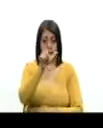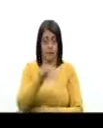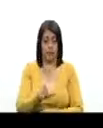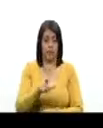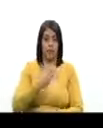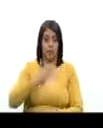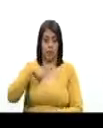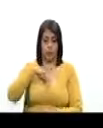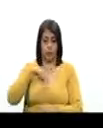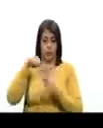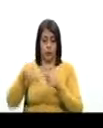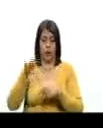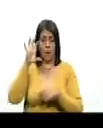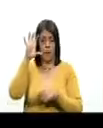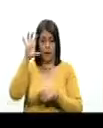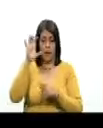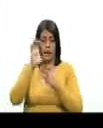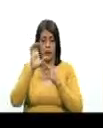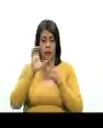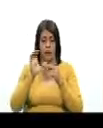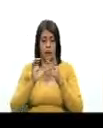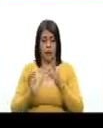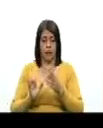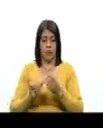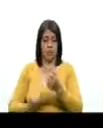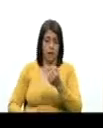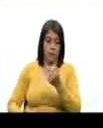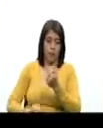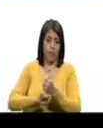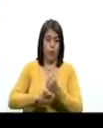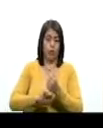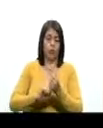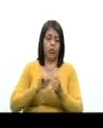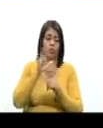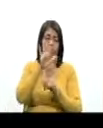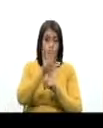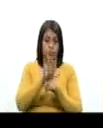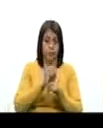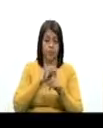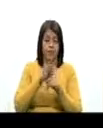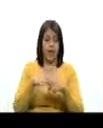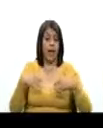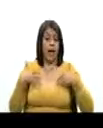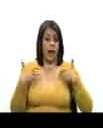somos un país caracterizado por la solidaridad, por la compasión, por la alegría.